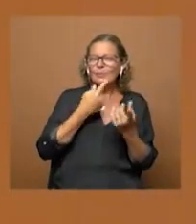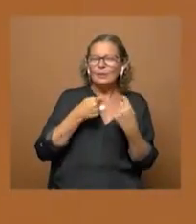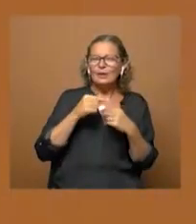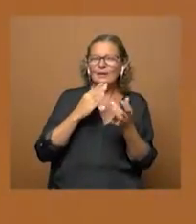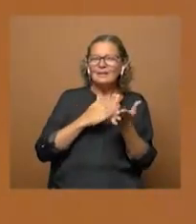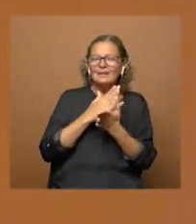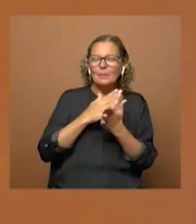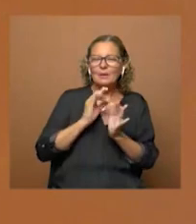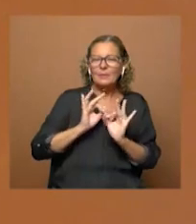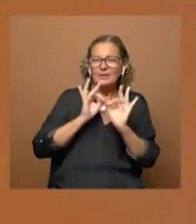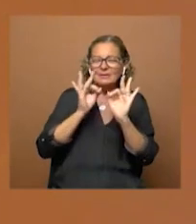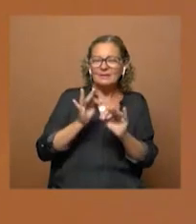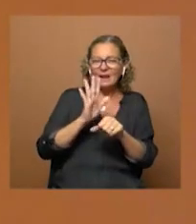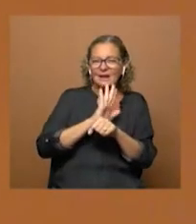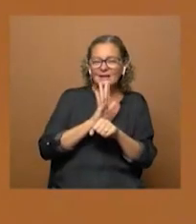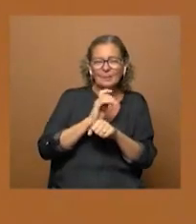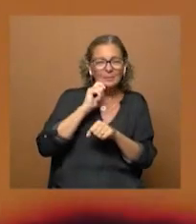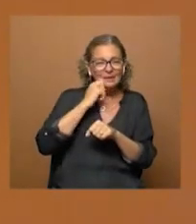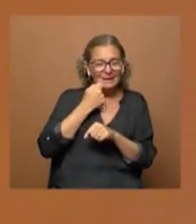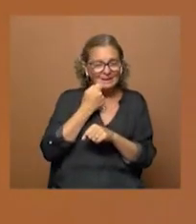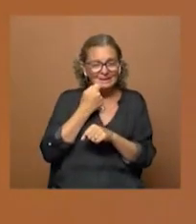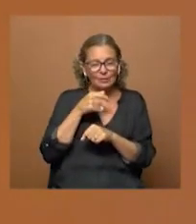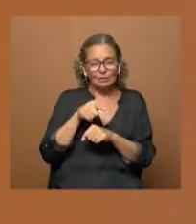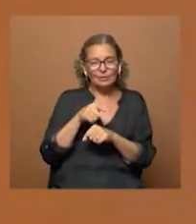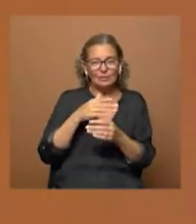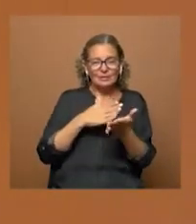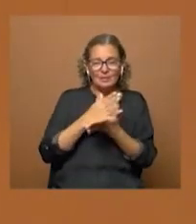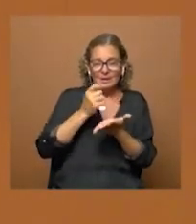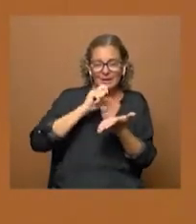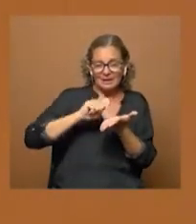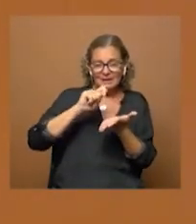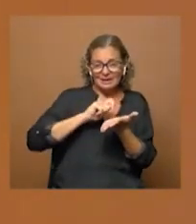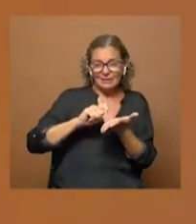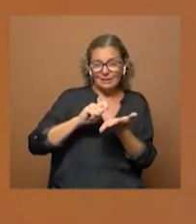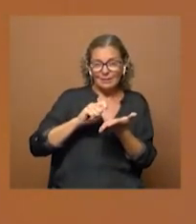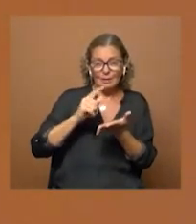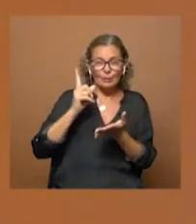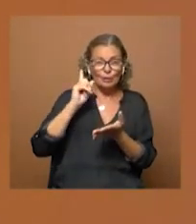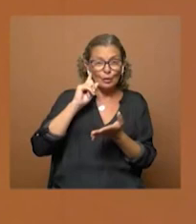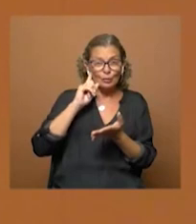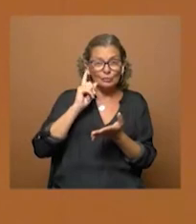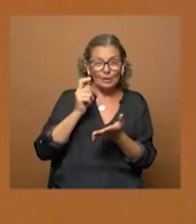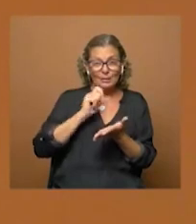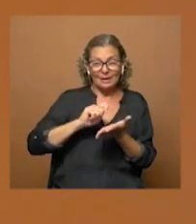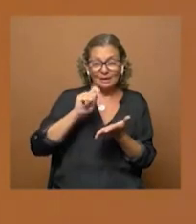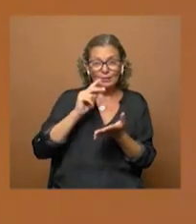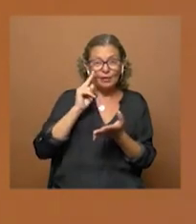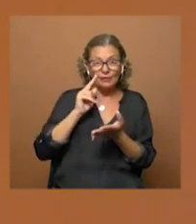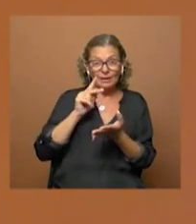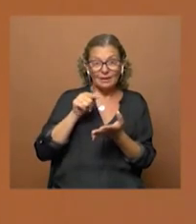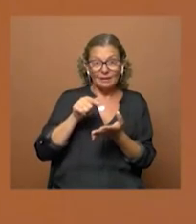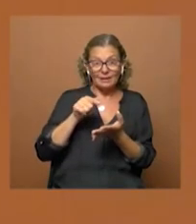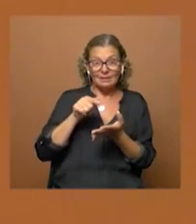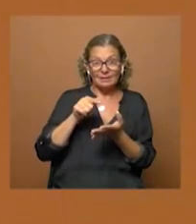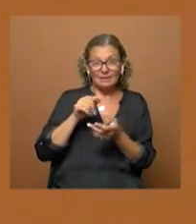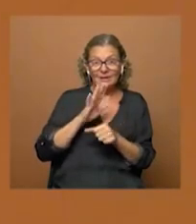a mí me llega de los artistas y me encanta cuando los artistas siempre como escriben sus propias canciones y más cuando escuchas una canción Y ves la letra decís es